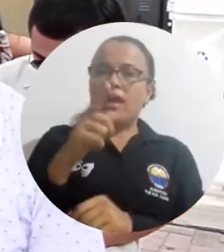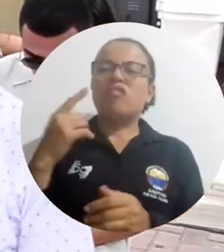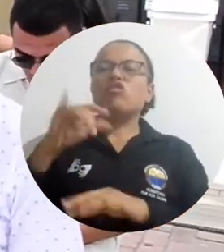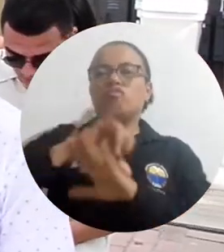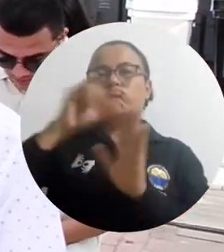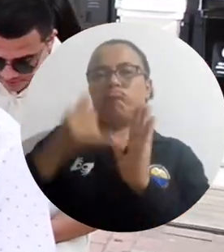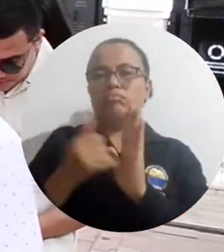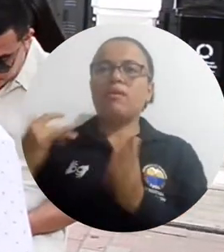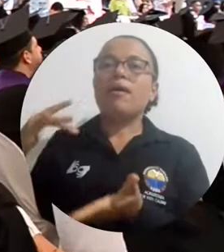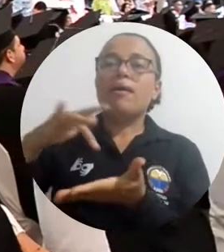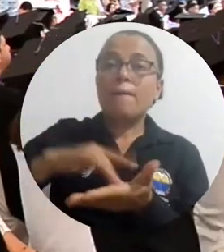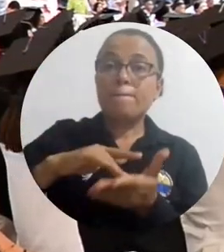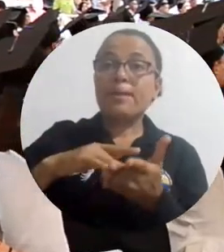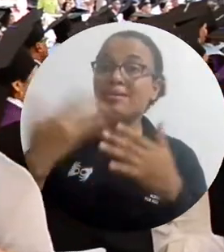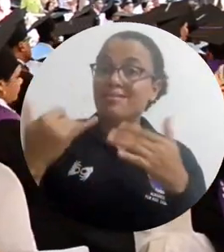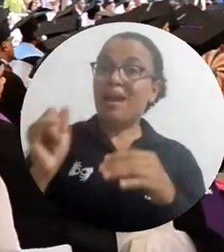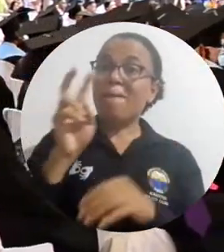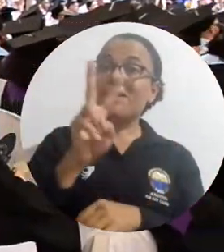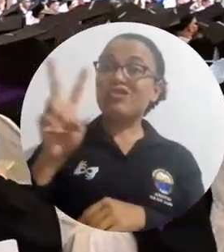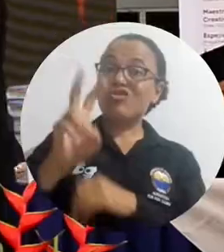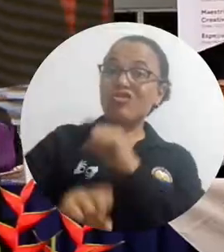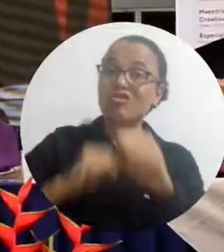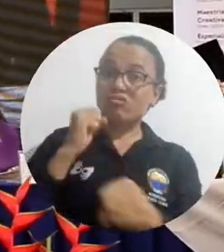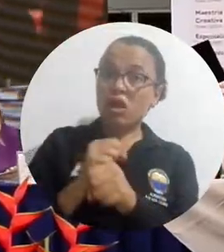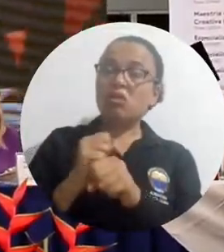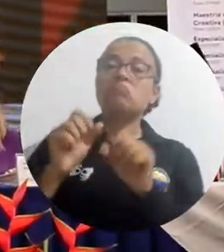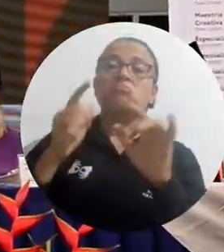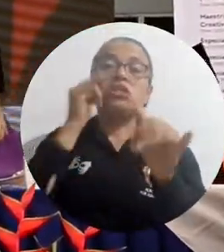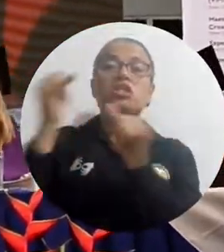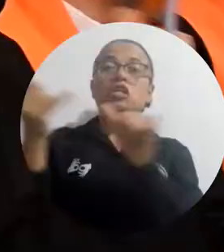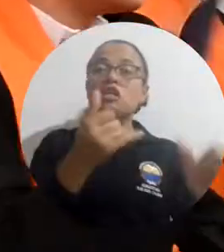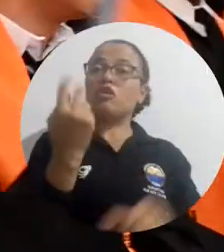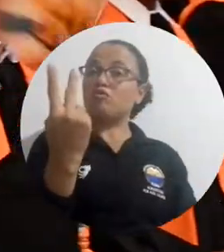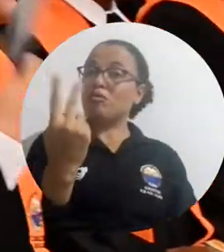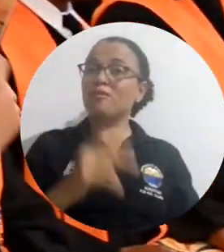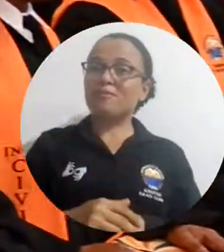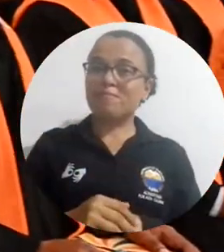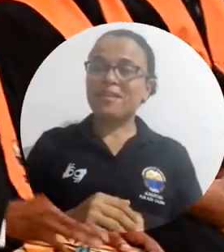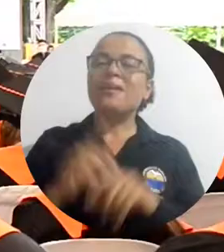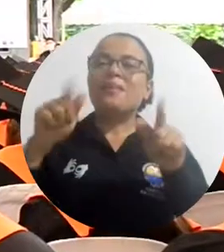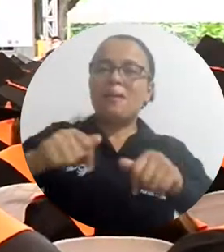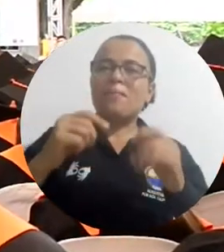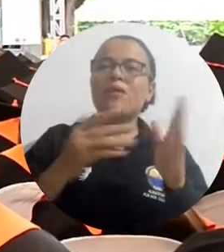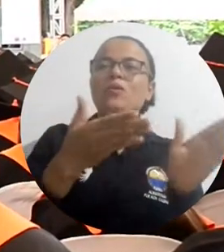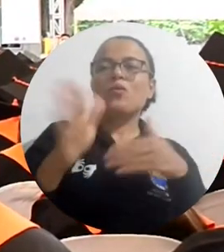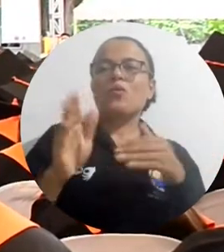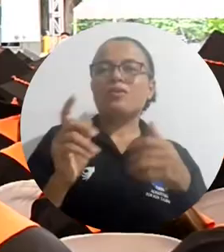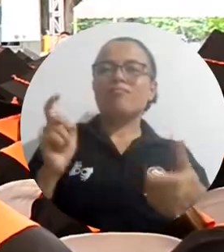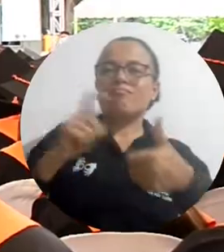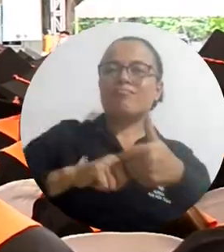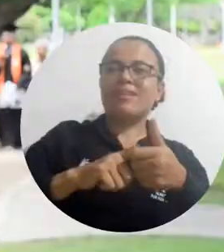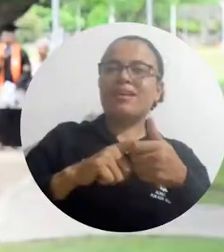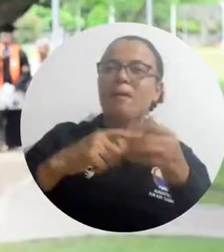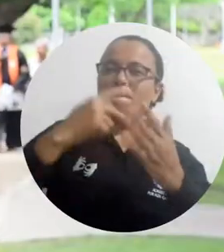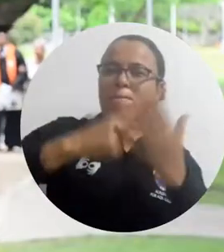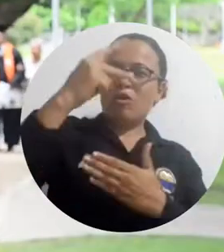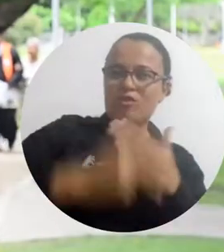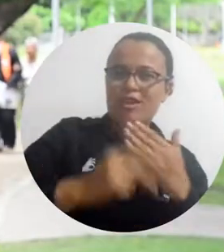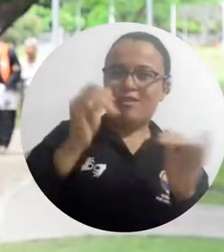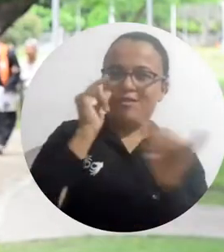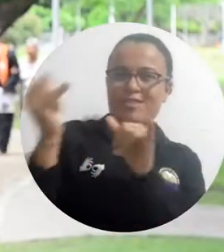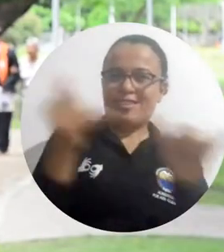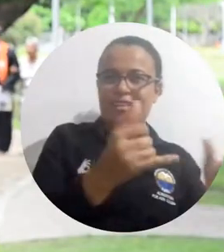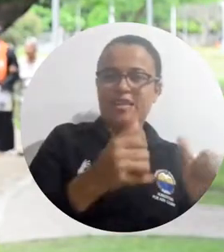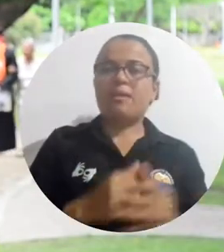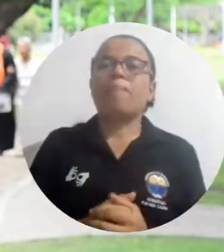solo 22 años ya es ingeniero al cuadrado y cursa segundo semestre de la especialización en Gerencia de Proyectos de Ingeniería. Yo quería ser